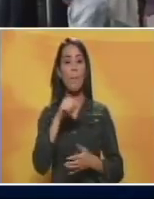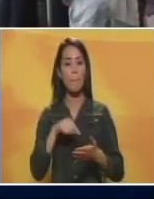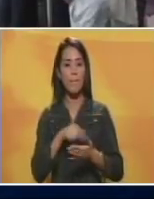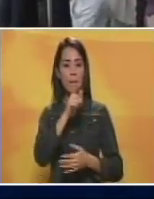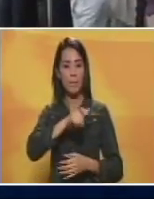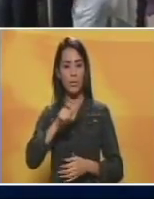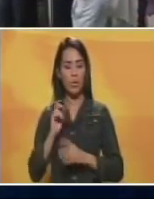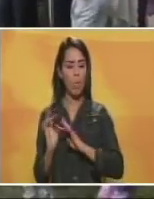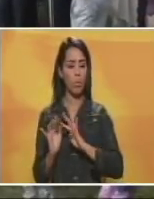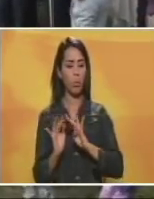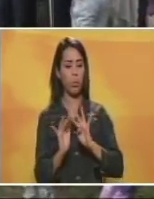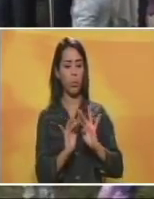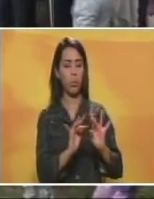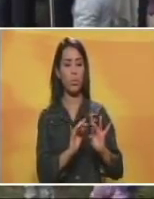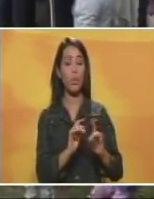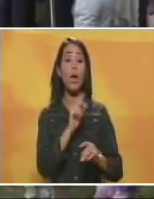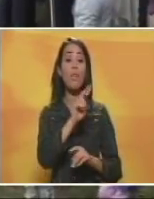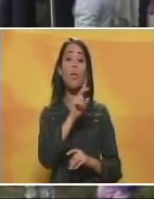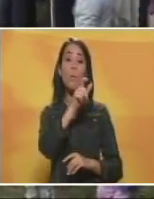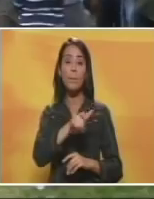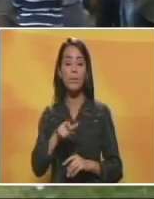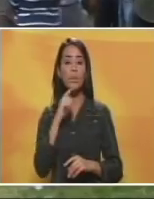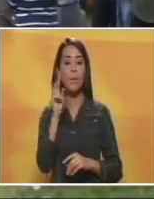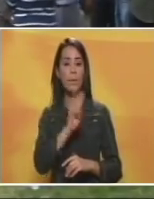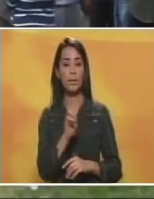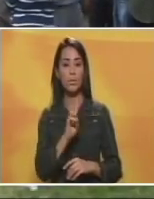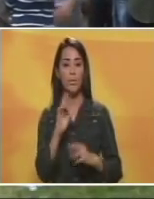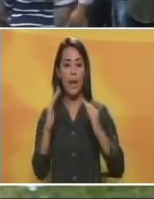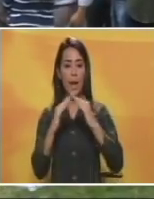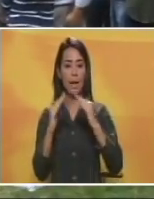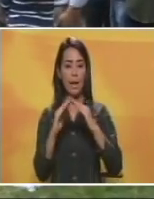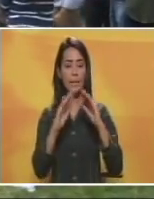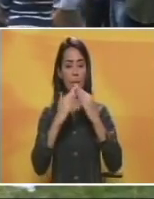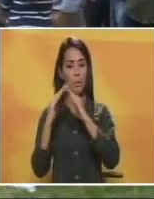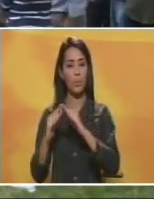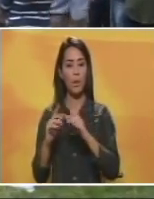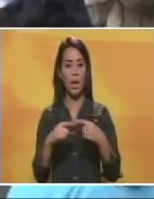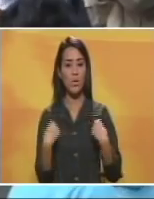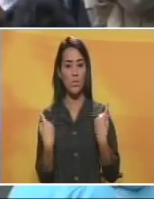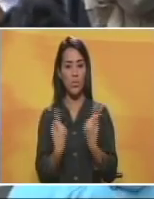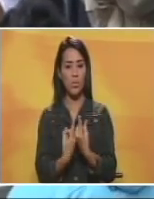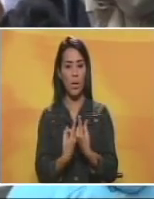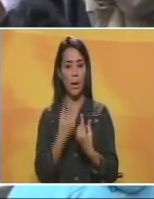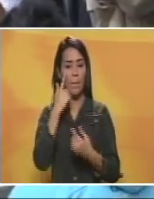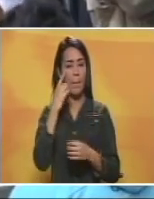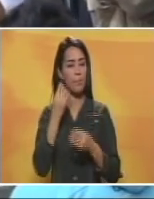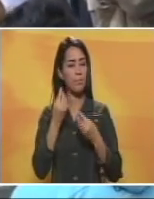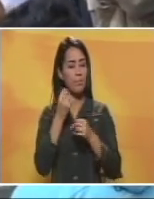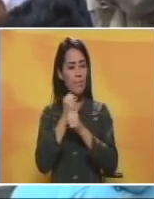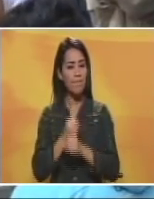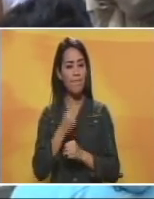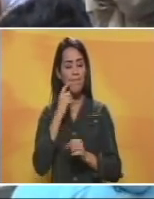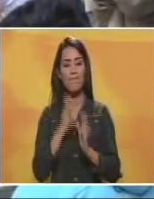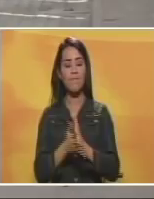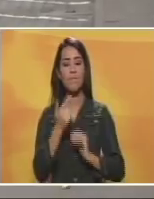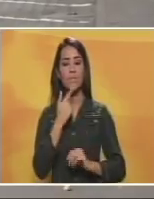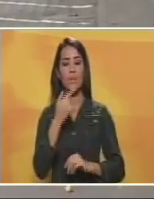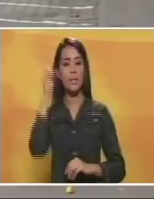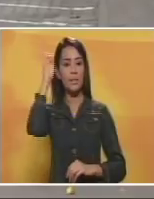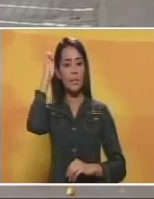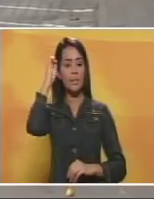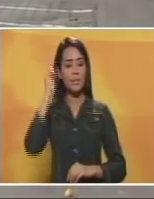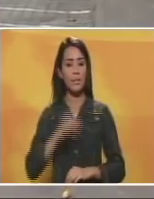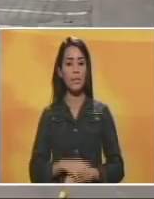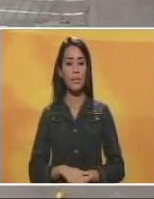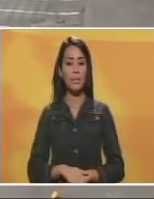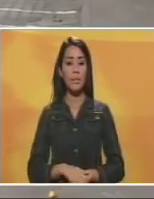Los comuneros trasladaron a los 2 ciudadanos venezolanos a la casa comunal de la localidad para el veredicto final de los miembros del cabildo indígena. Luis